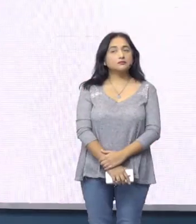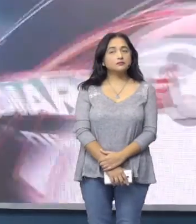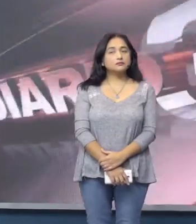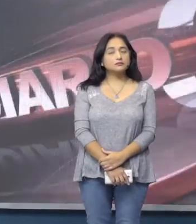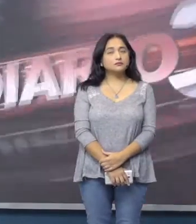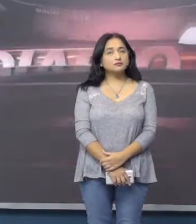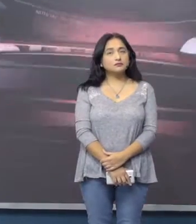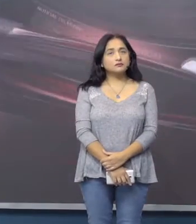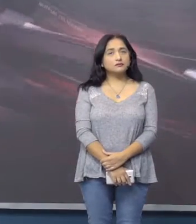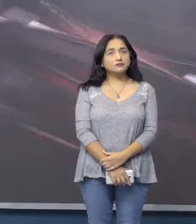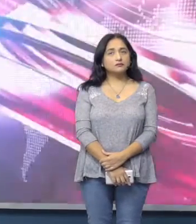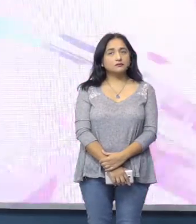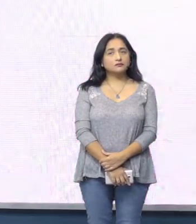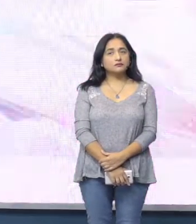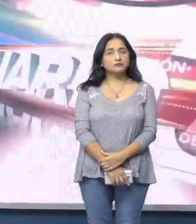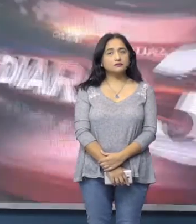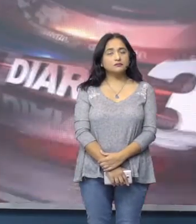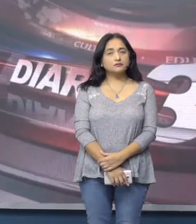de la pandemia